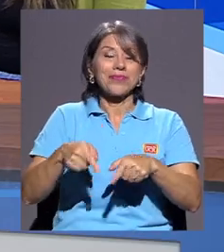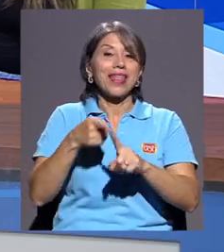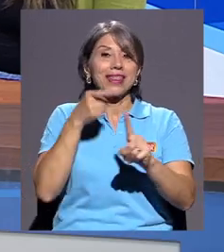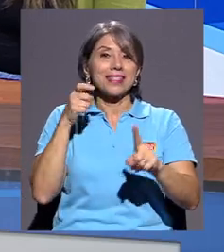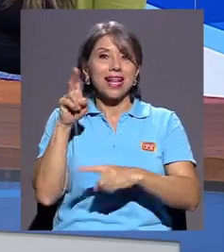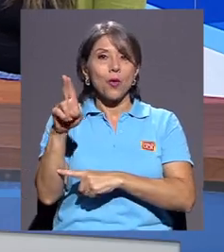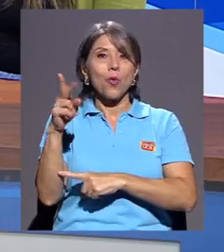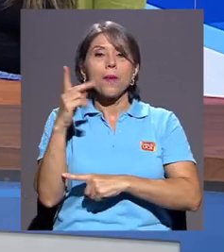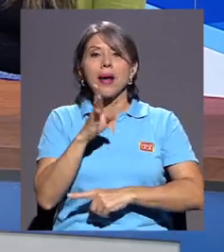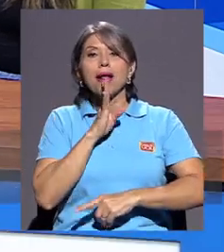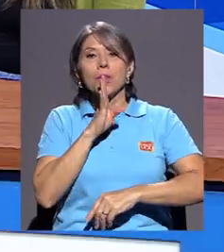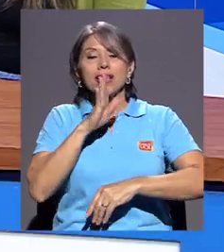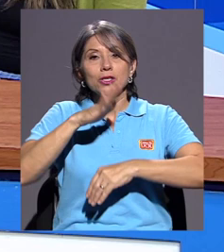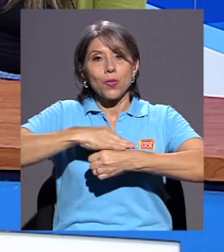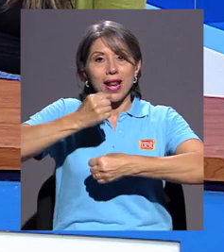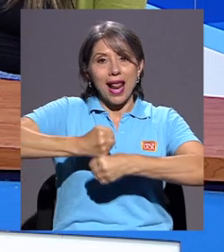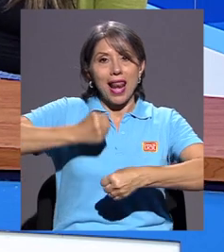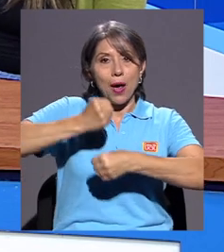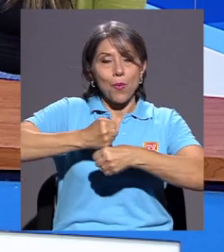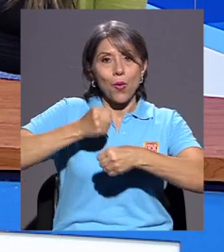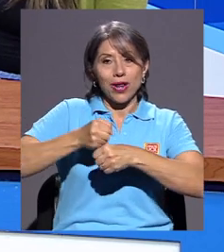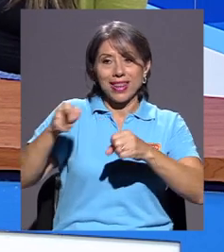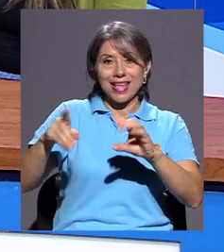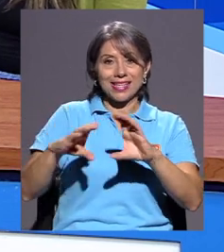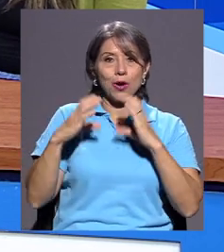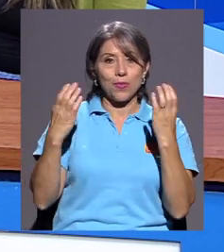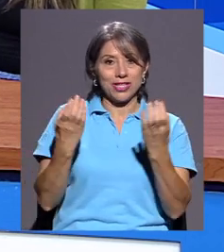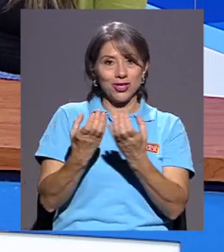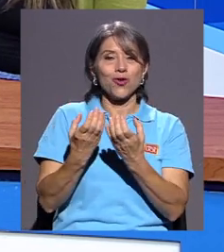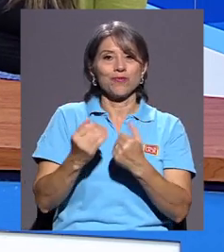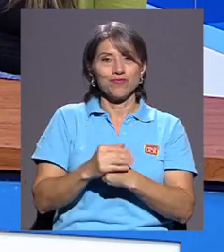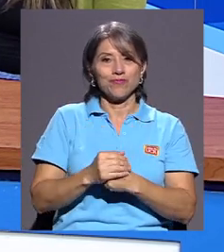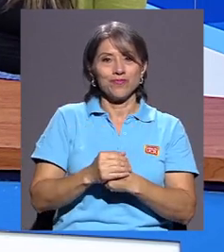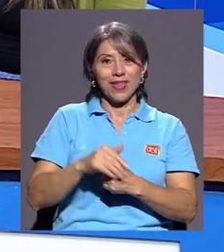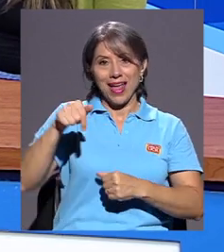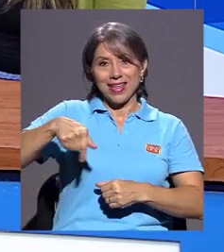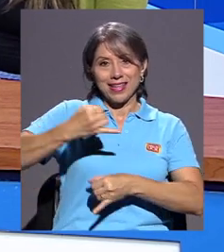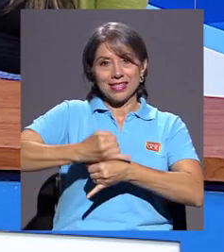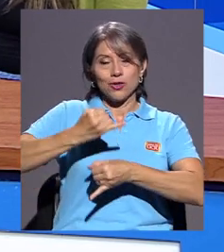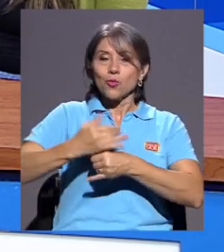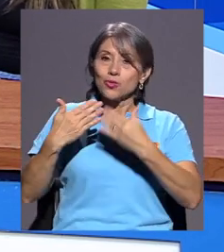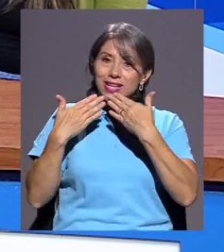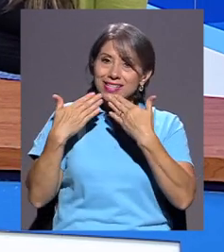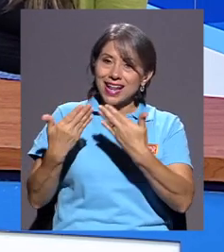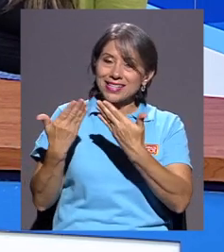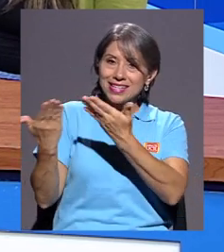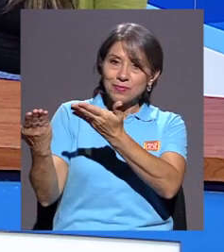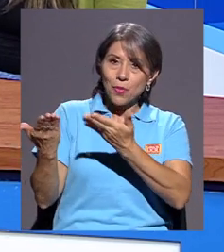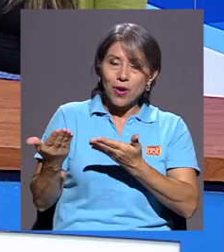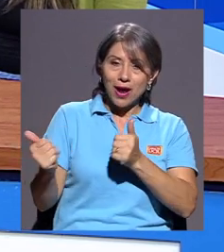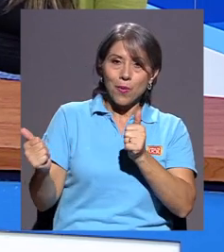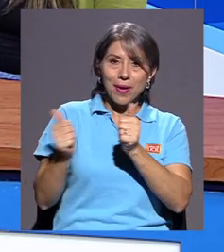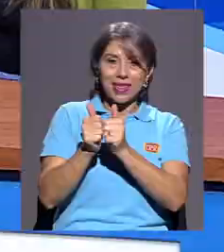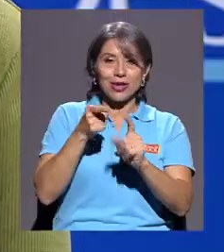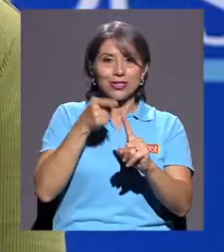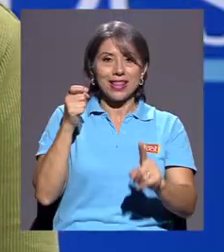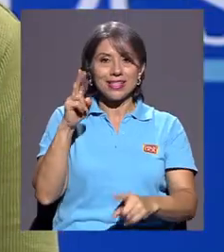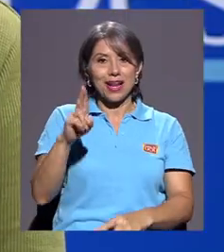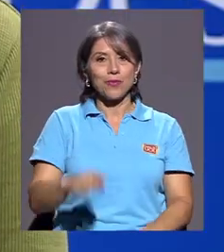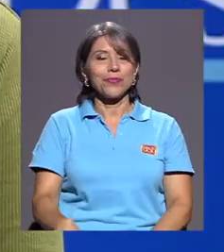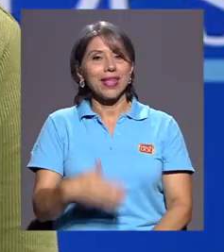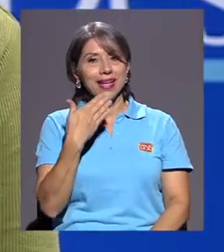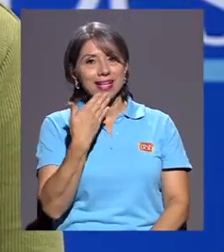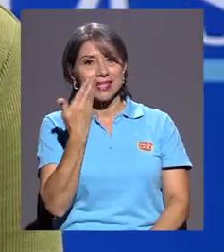en Desde la U para comentar la labor que hace esta comisión en la institución. Muchas gracias, Lorgy, por acompañarnos en